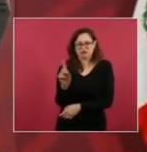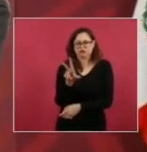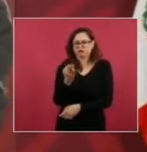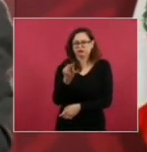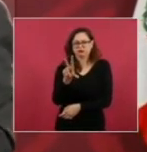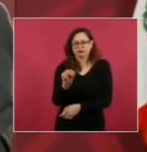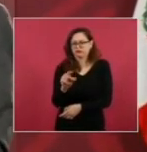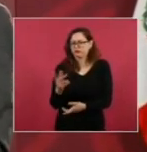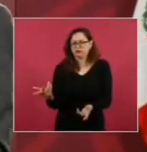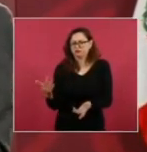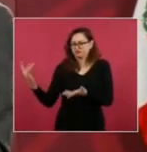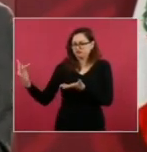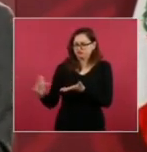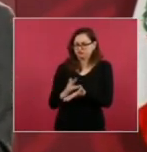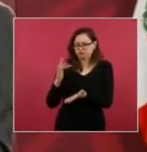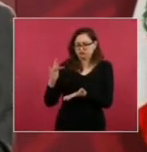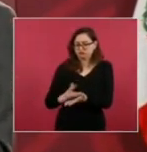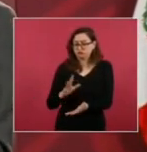en abusos